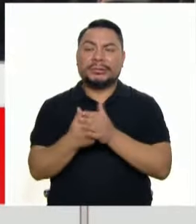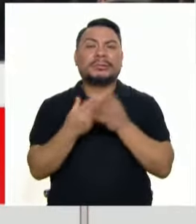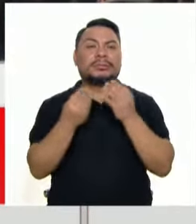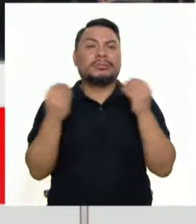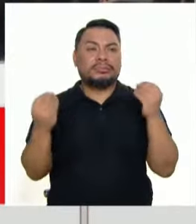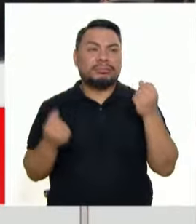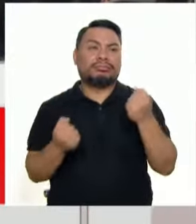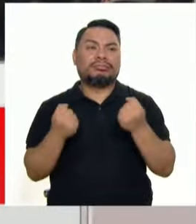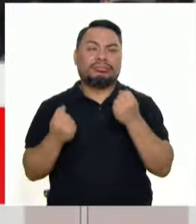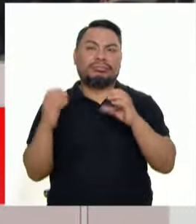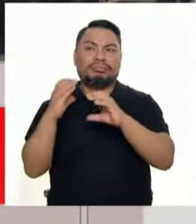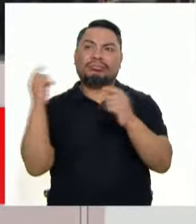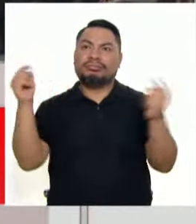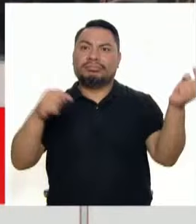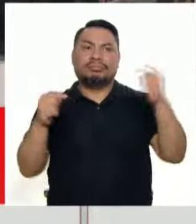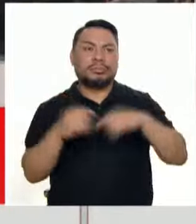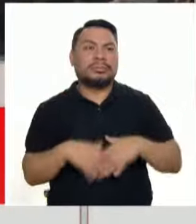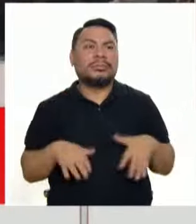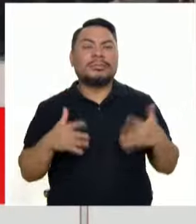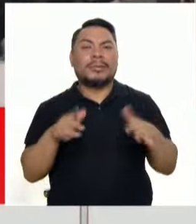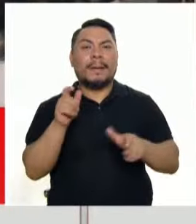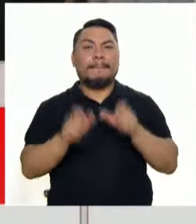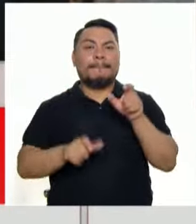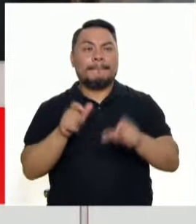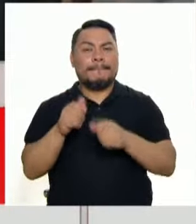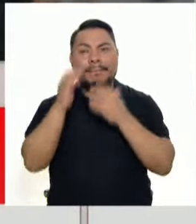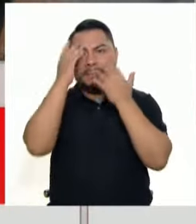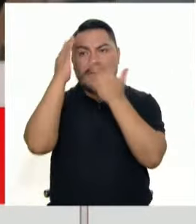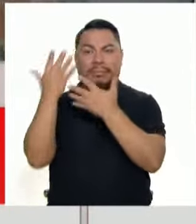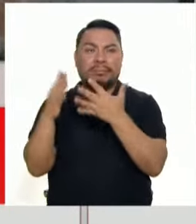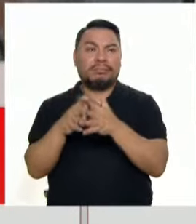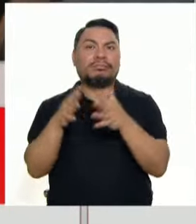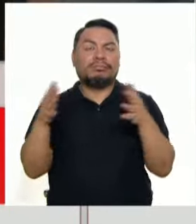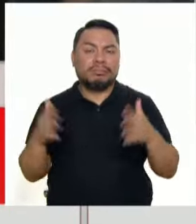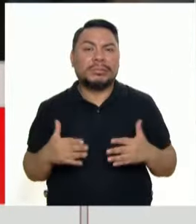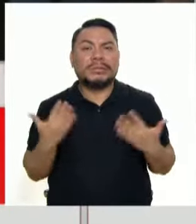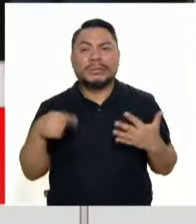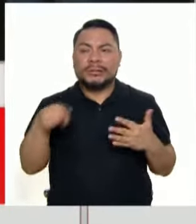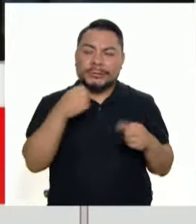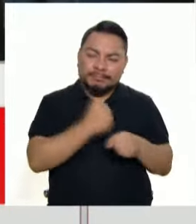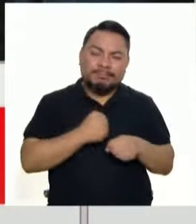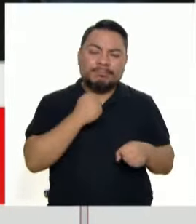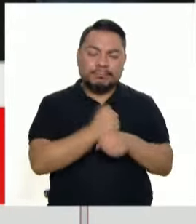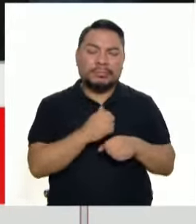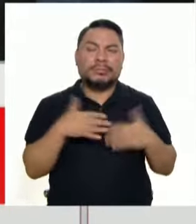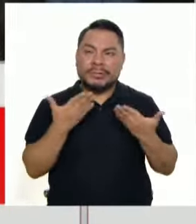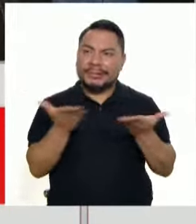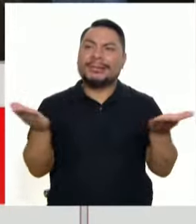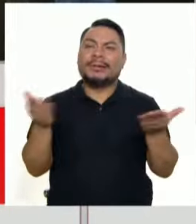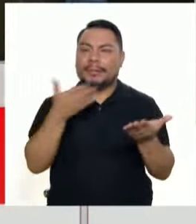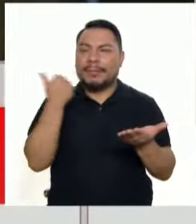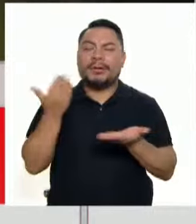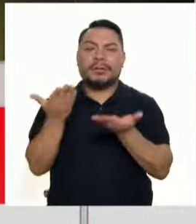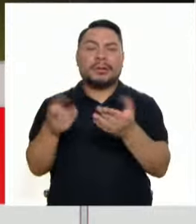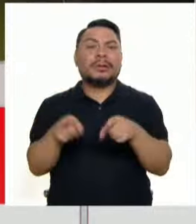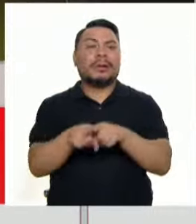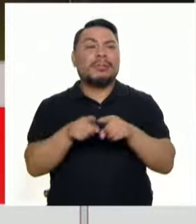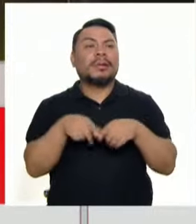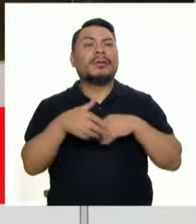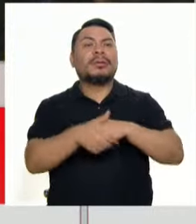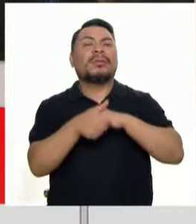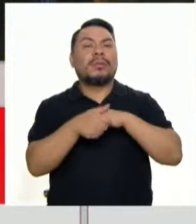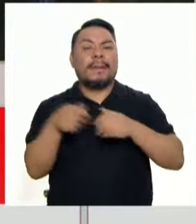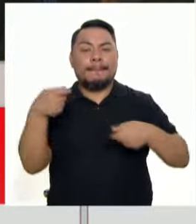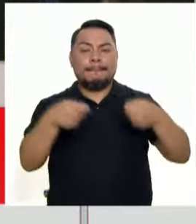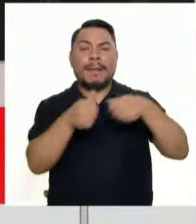muchos buses, entonces es el promedio de personas que se espera y por eso es que nos esforzamos y también saludamos la inversión privada, ¿no?